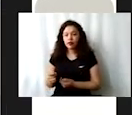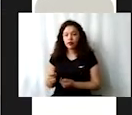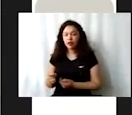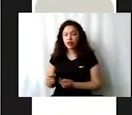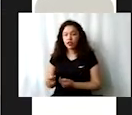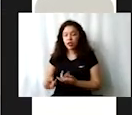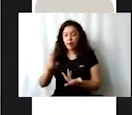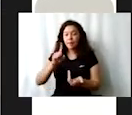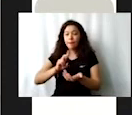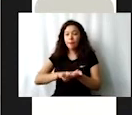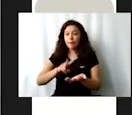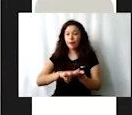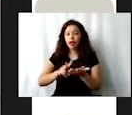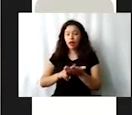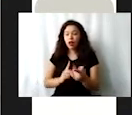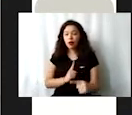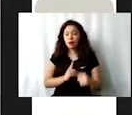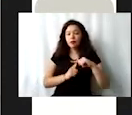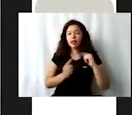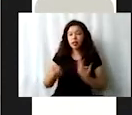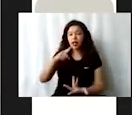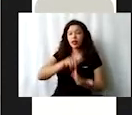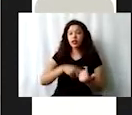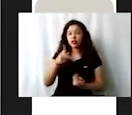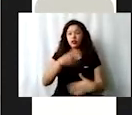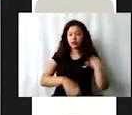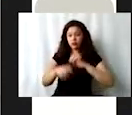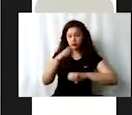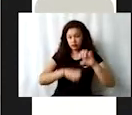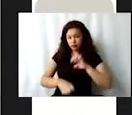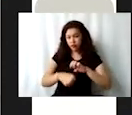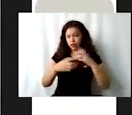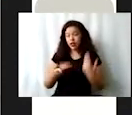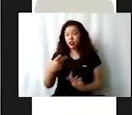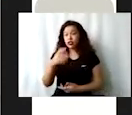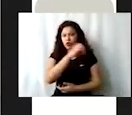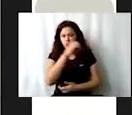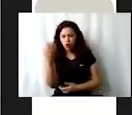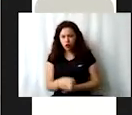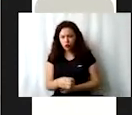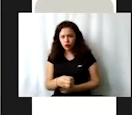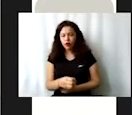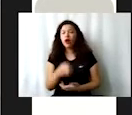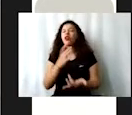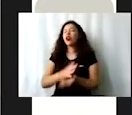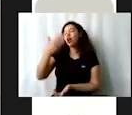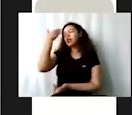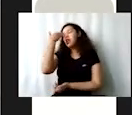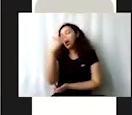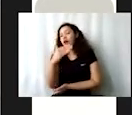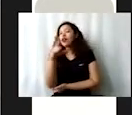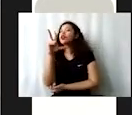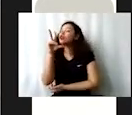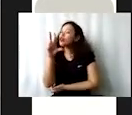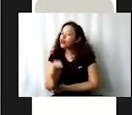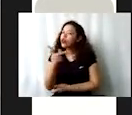agregado dentro de tu empresa. Esto es una obligación dentro de la empresa. No nada más es saberlo, es realmente ponerte